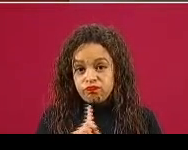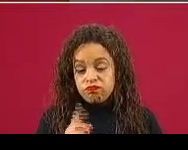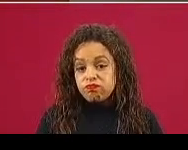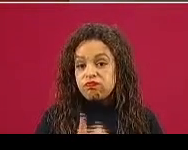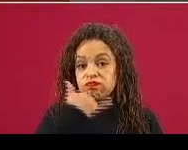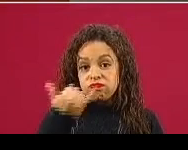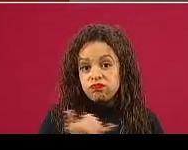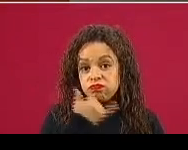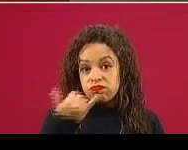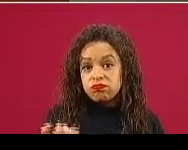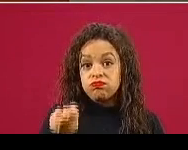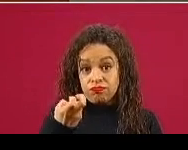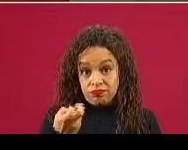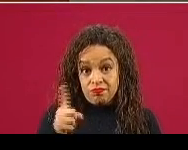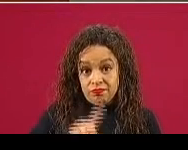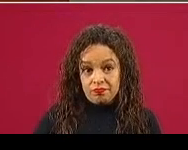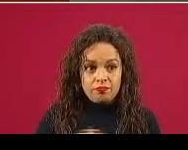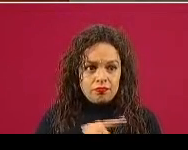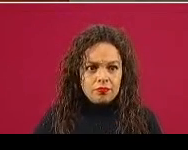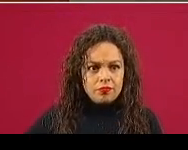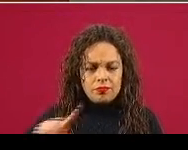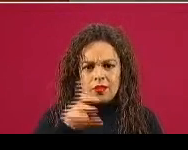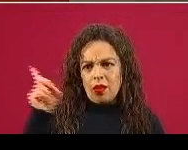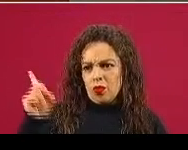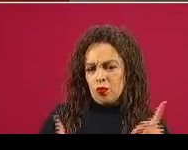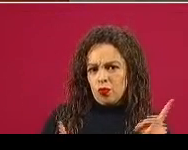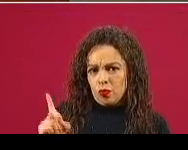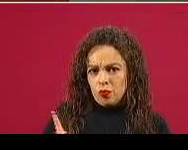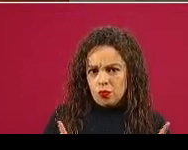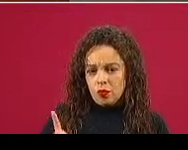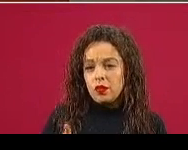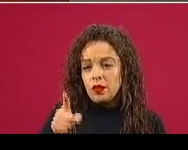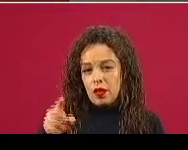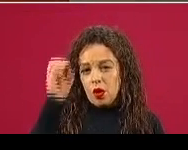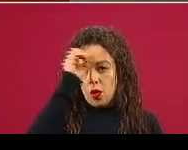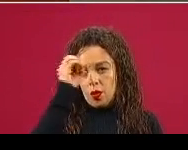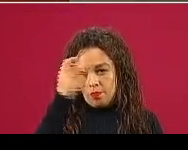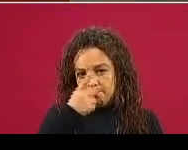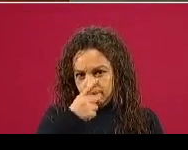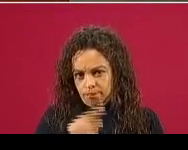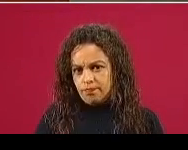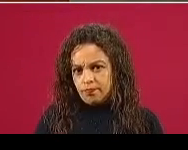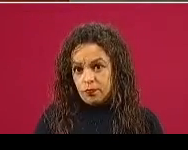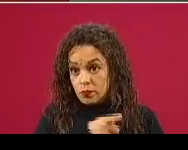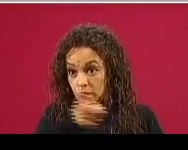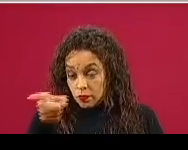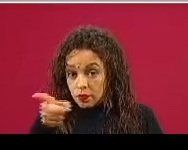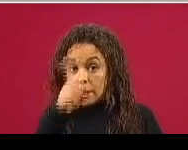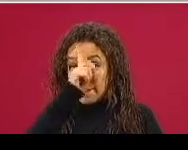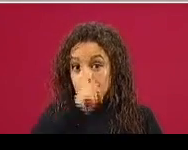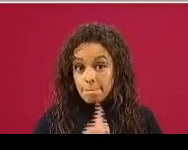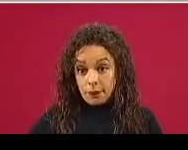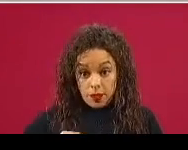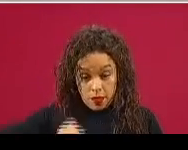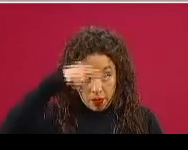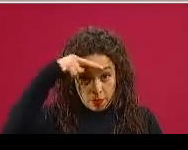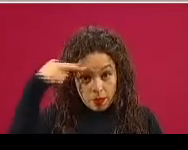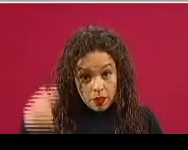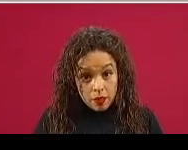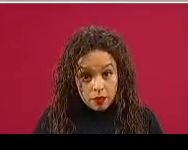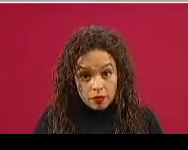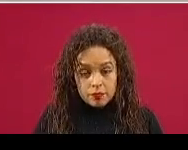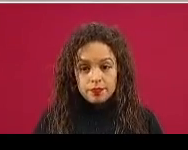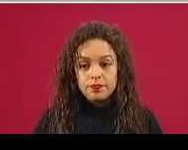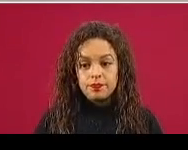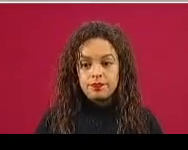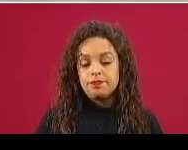¿Qué nos puede decir al respecto? ¿Sí le ha mentido a México? Respeto la opinión del doctor Narro. El doctor Narro,